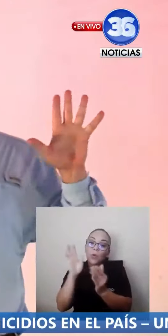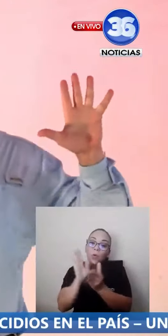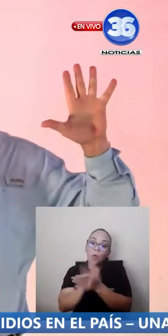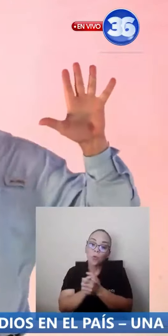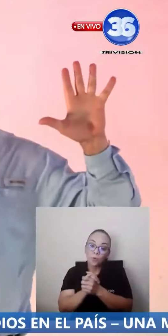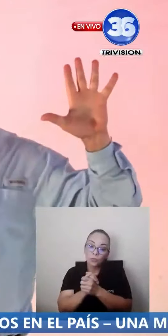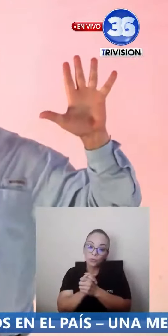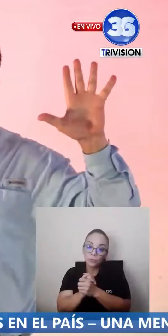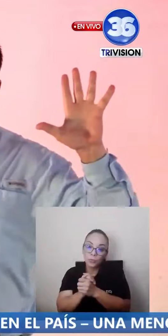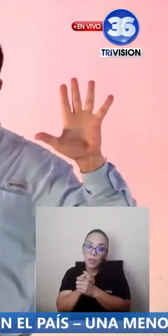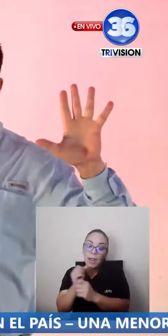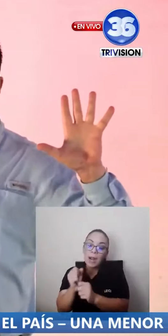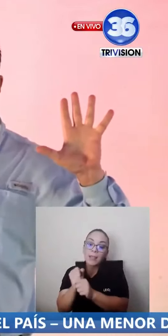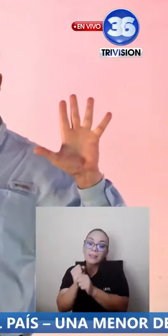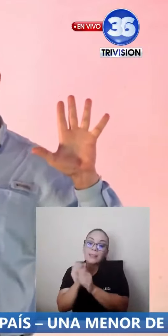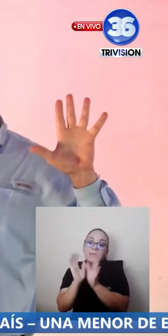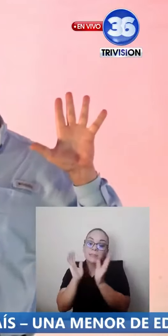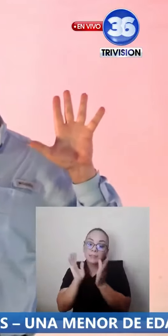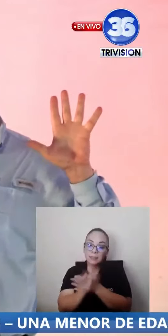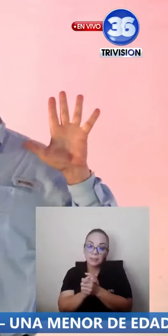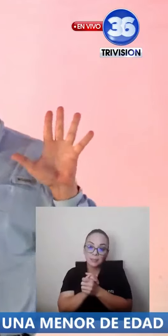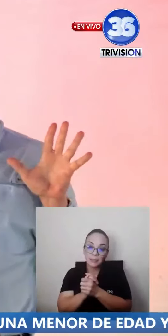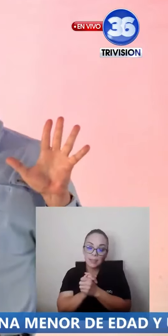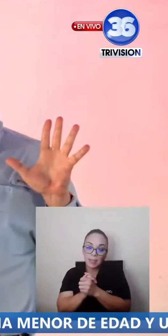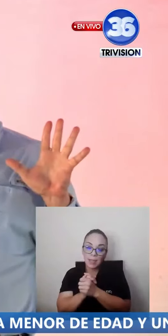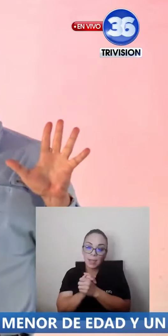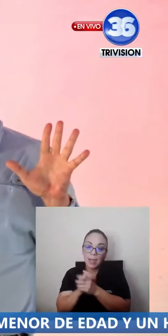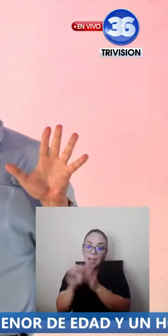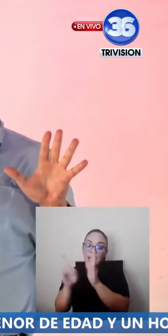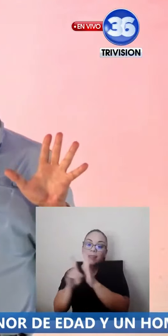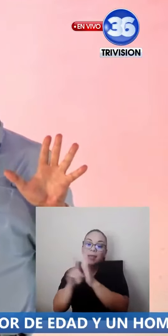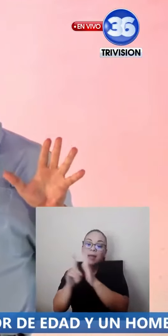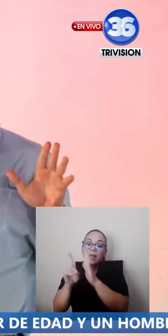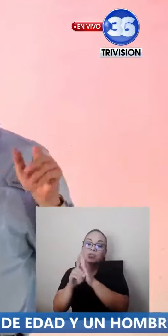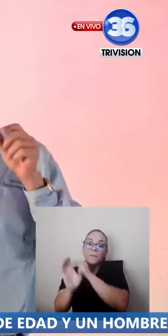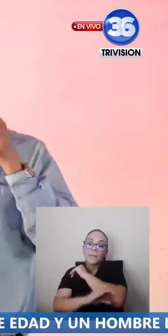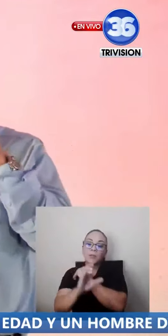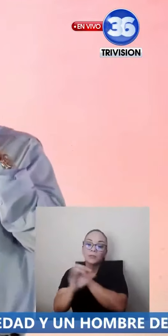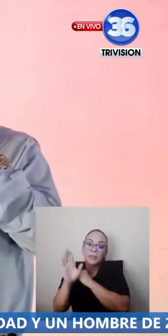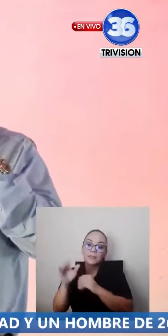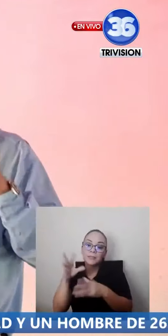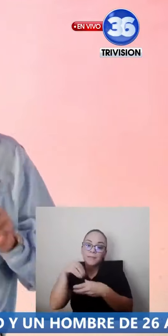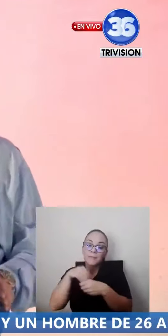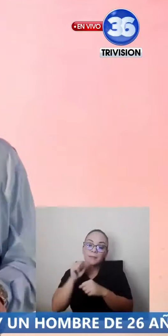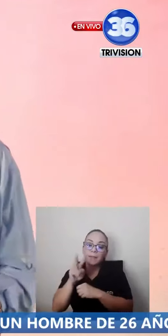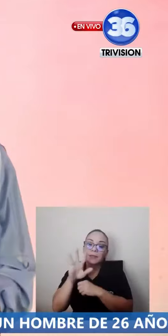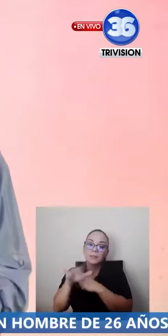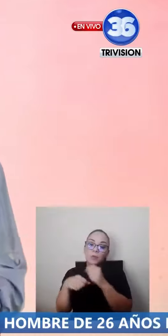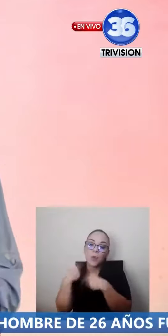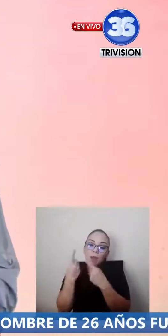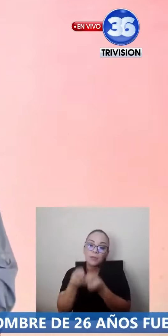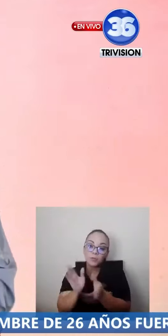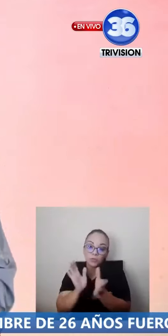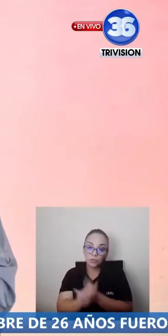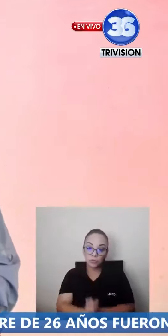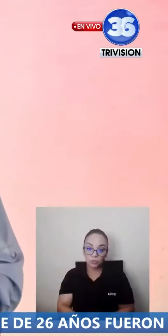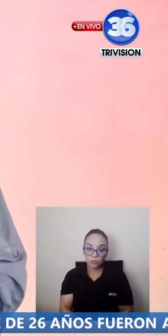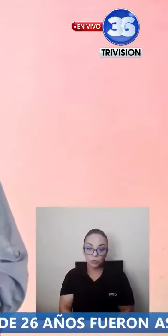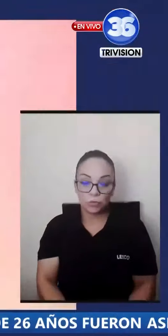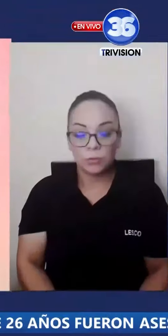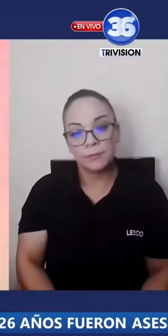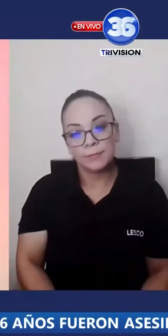garantista implícita en el derecho penal costarricense desde hace 25 años. Por